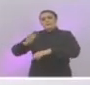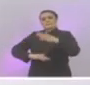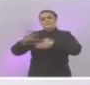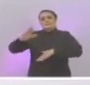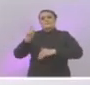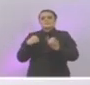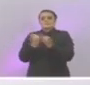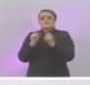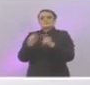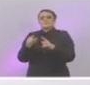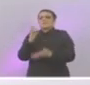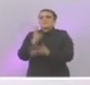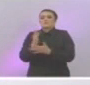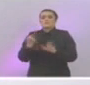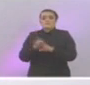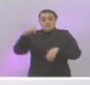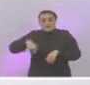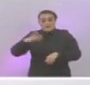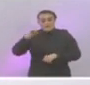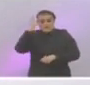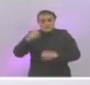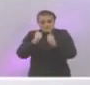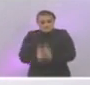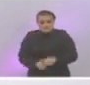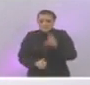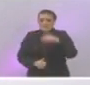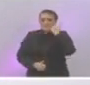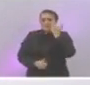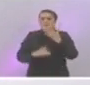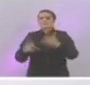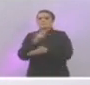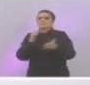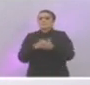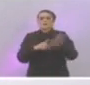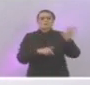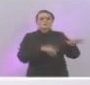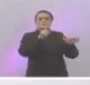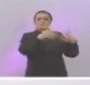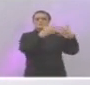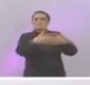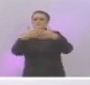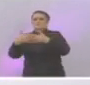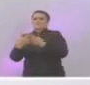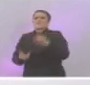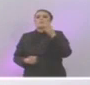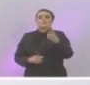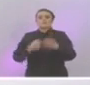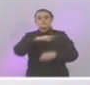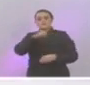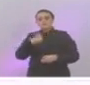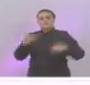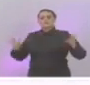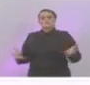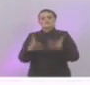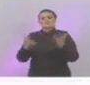este crecimiento no solo se quede aquí. Queremos que crezcan las regiones que tienen vocación industrial. Por ello, hemos